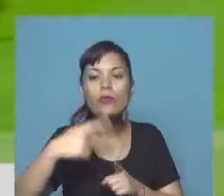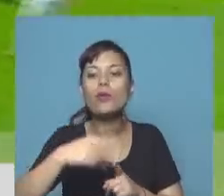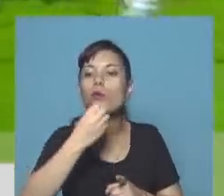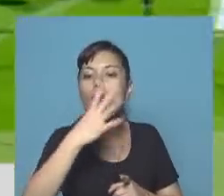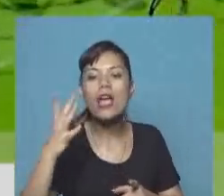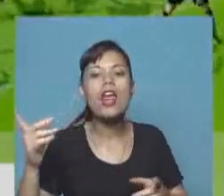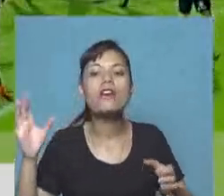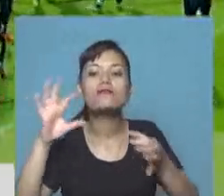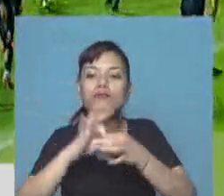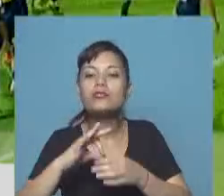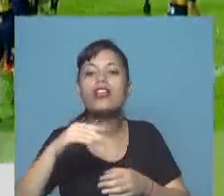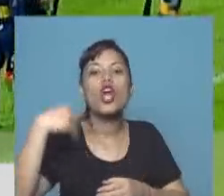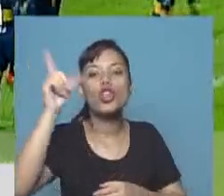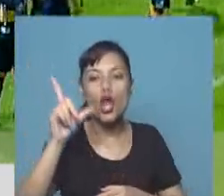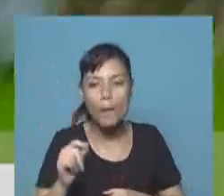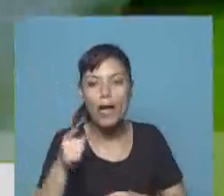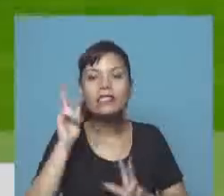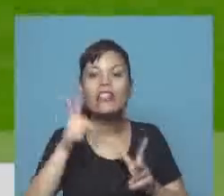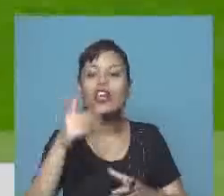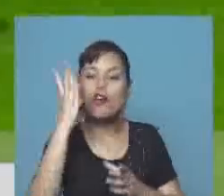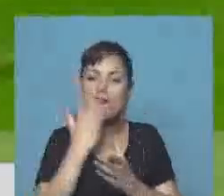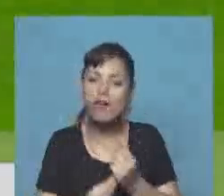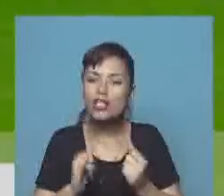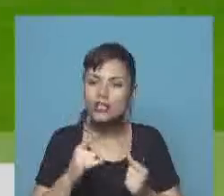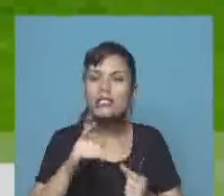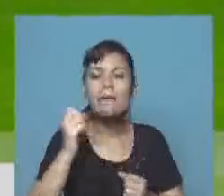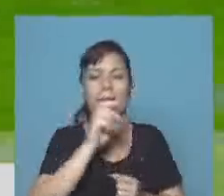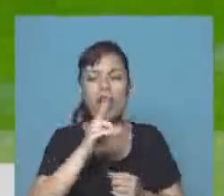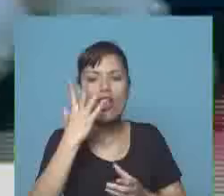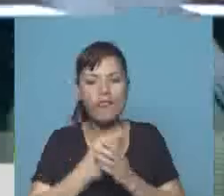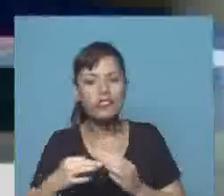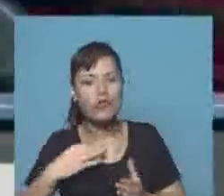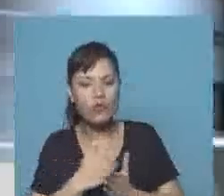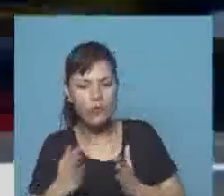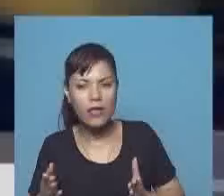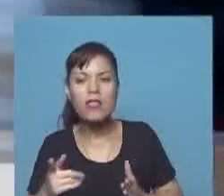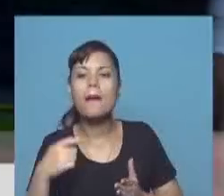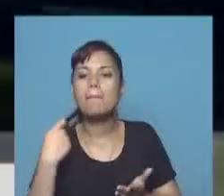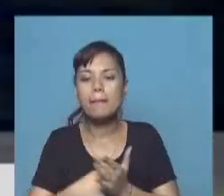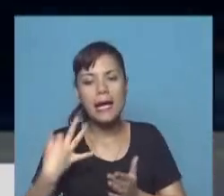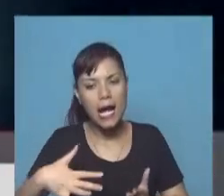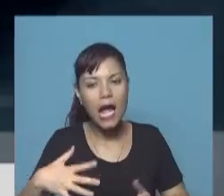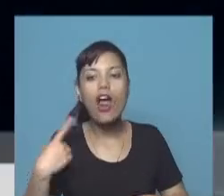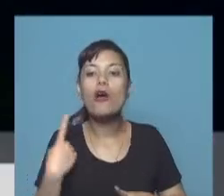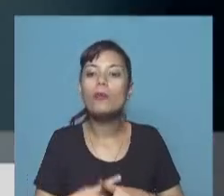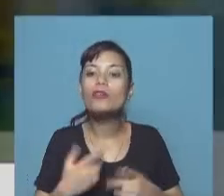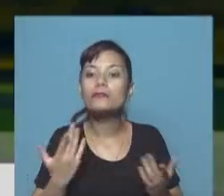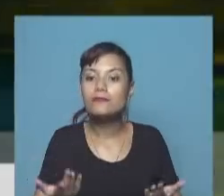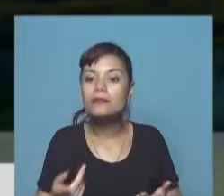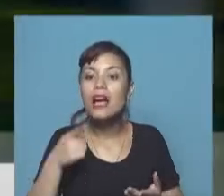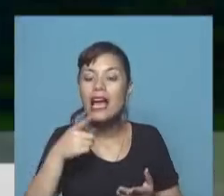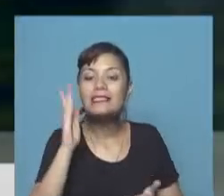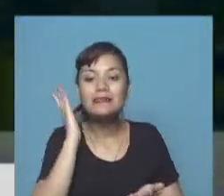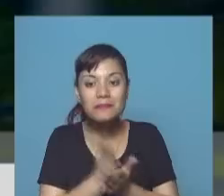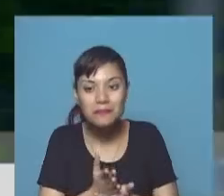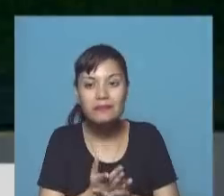tipo de compromiso internacional. Él reconoció que se equivocó, dijo que fue el peor error de su vida y probablemente lo pague caro porque esta sanción